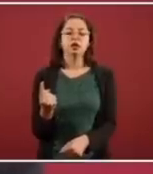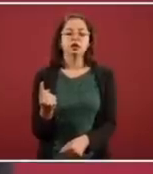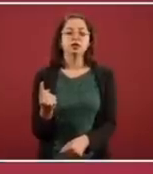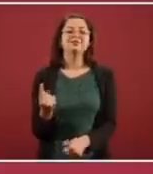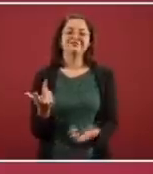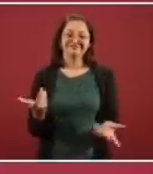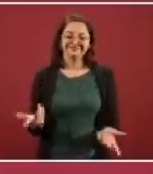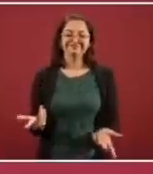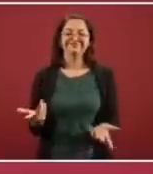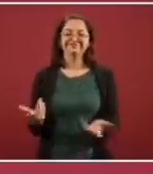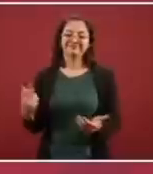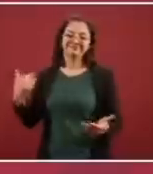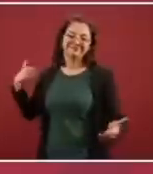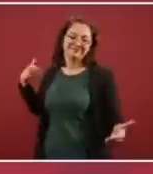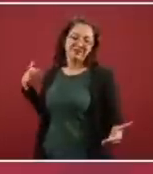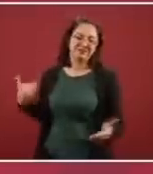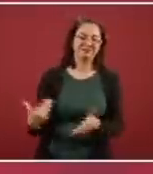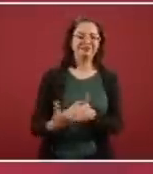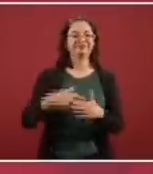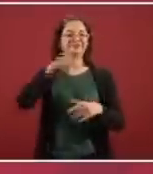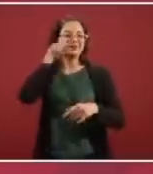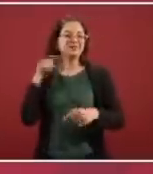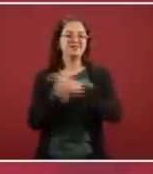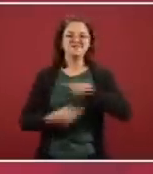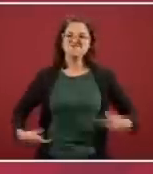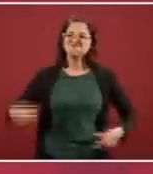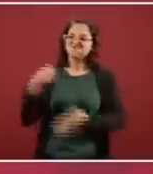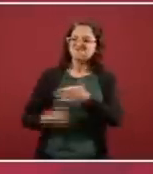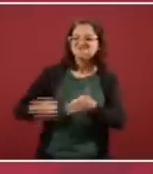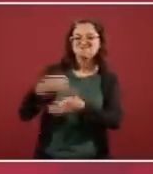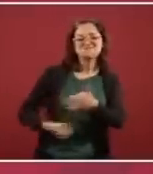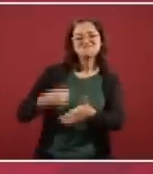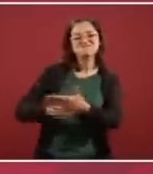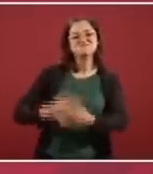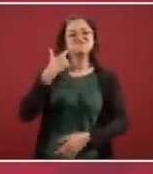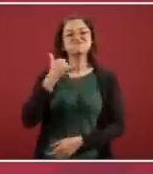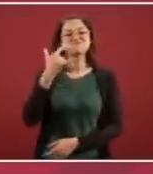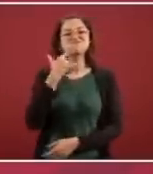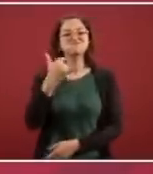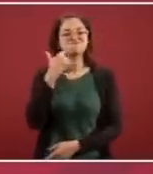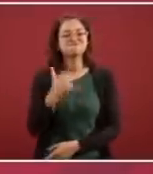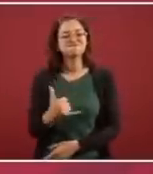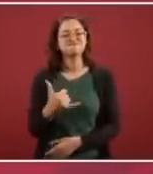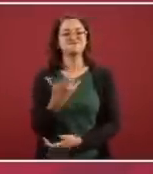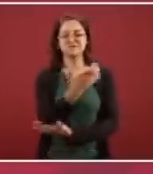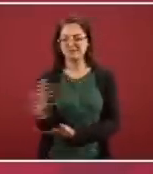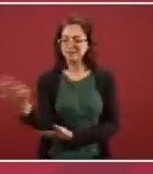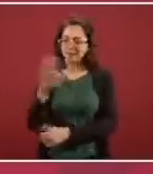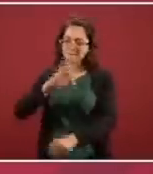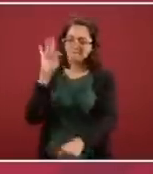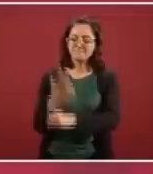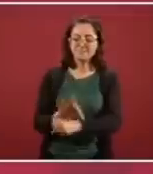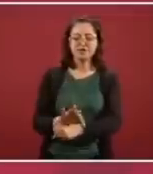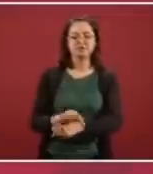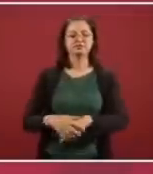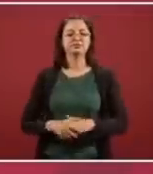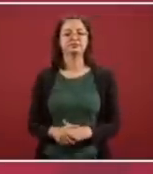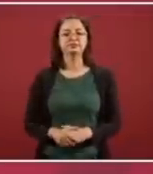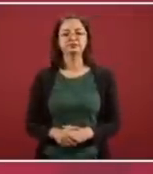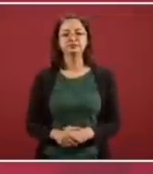por el movimiento zapatista, por la lucha agraria de Emiliano